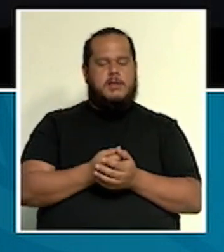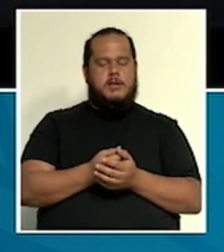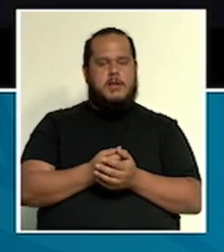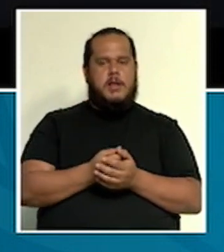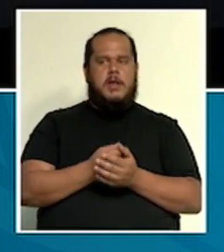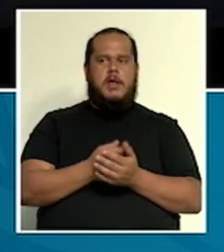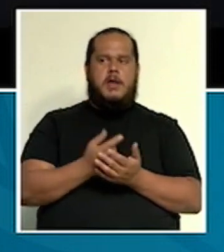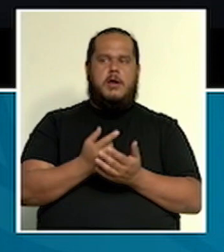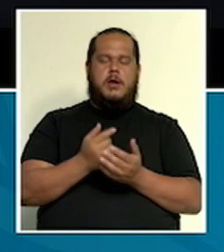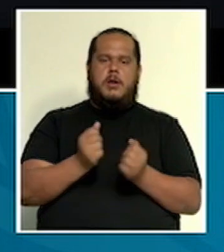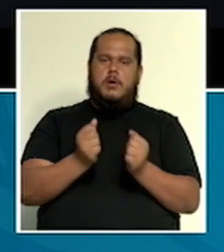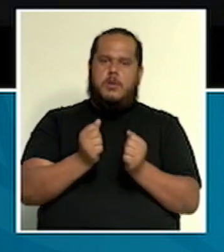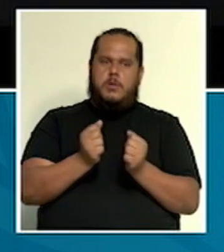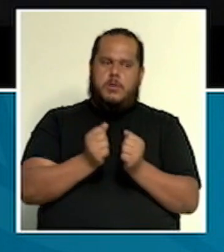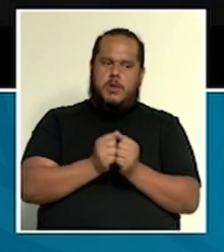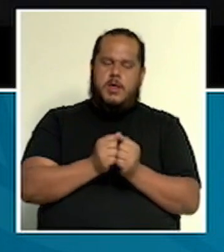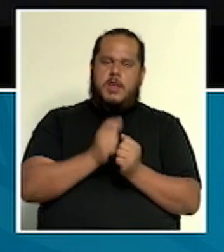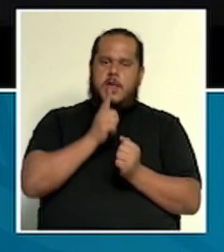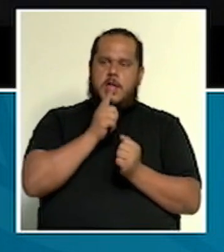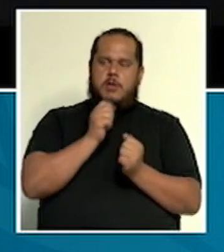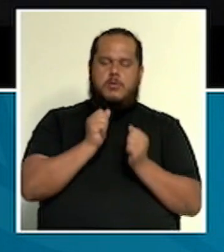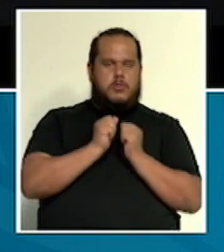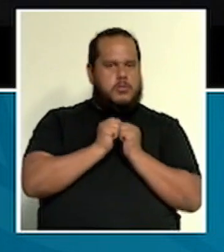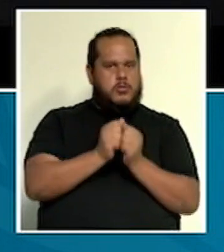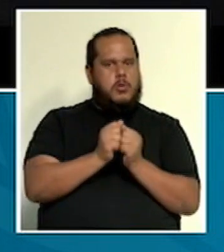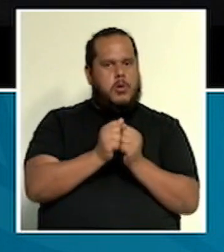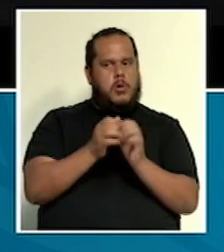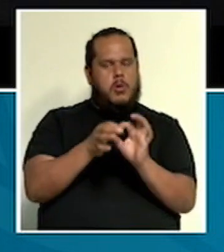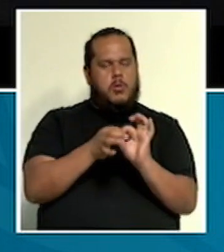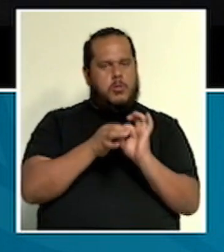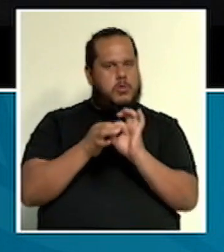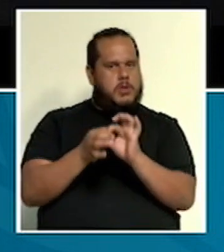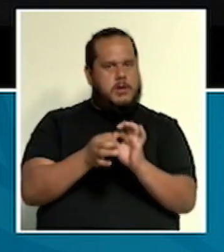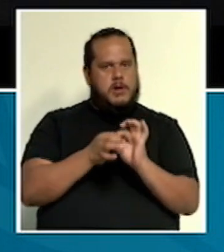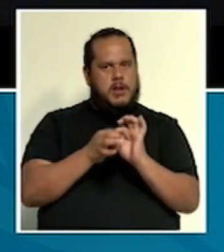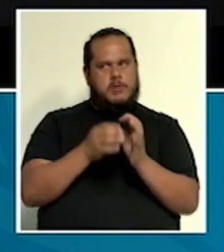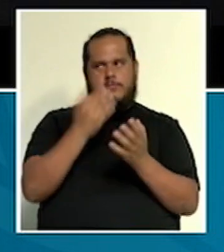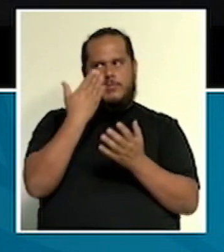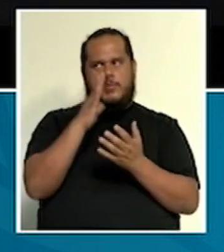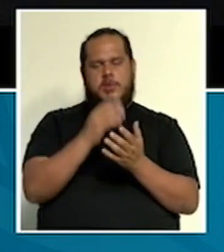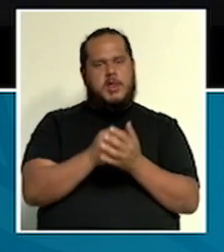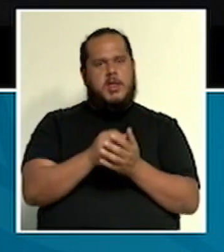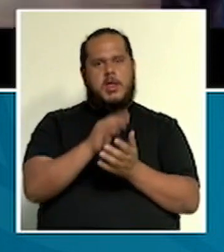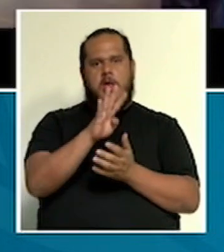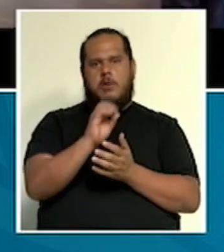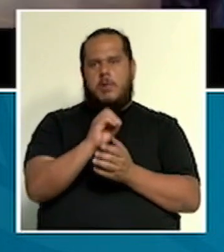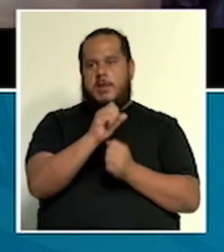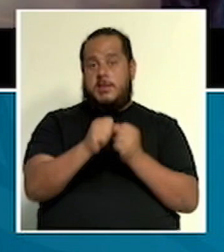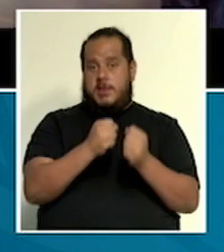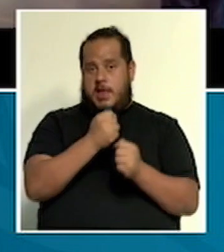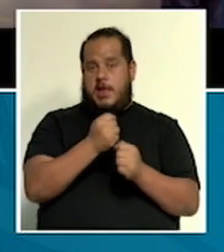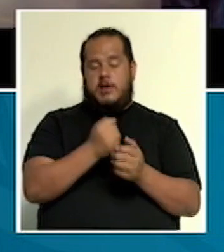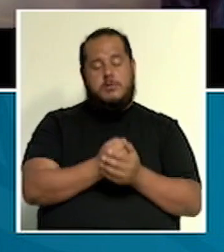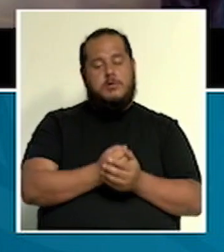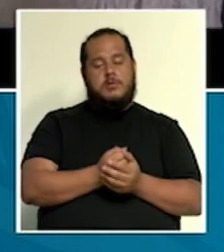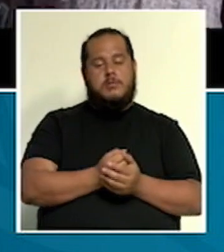nos unió una relación de, no sé, 40 años,